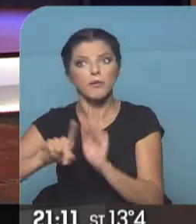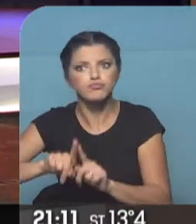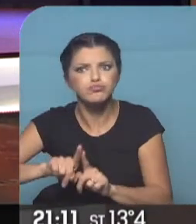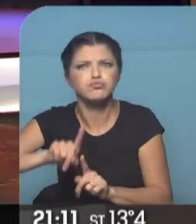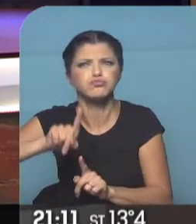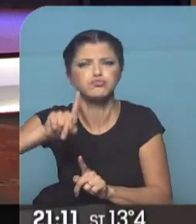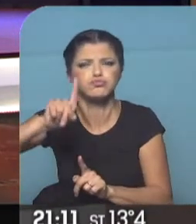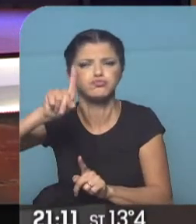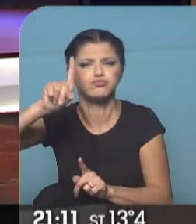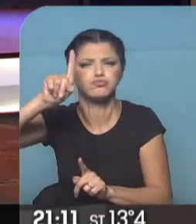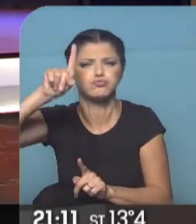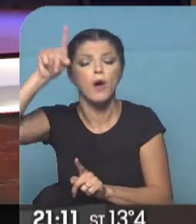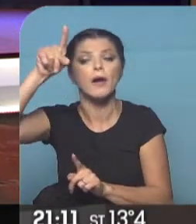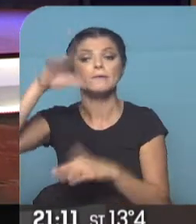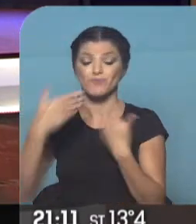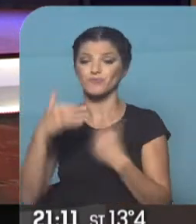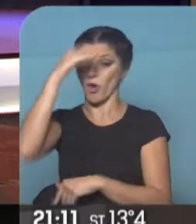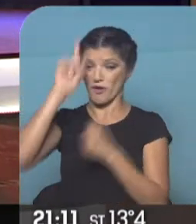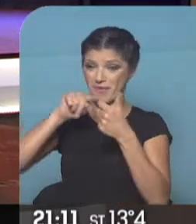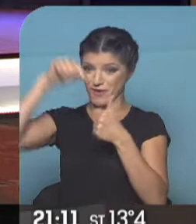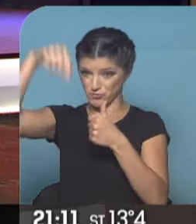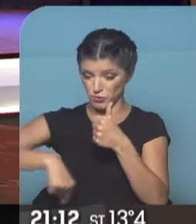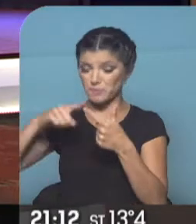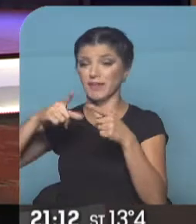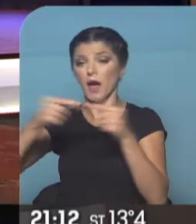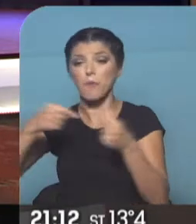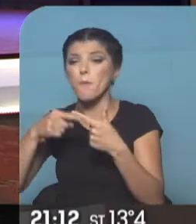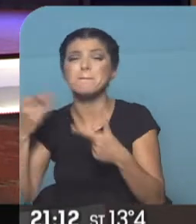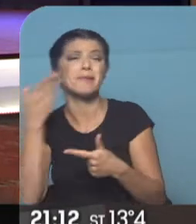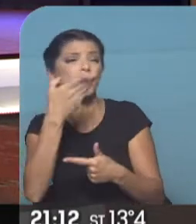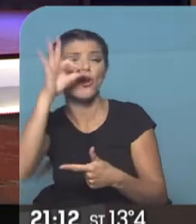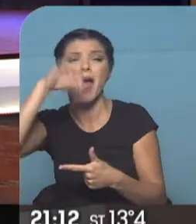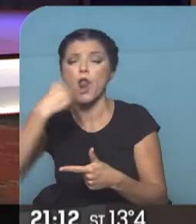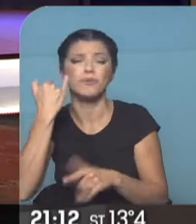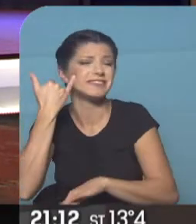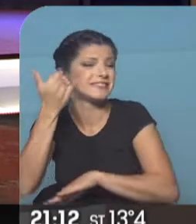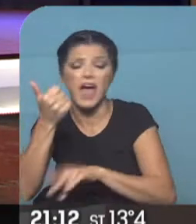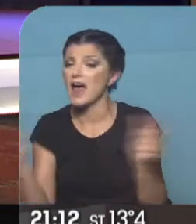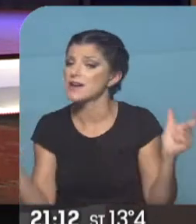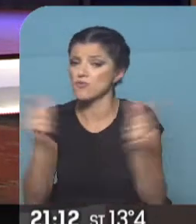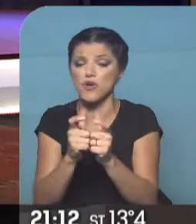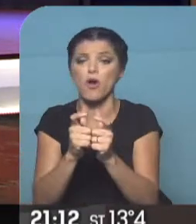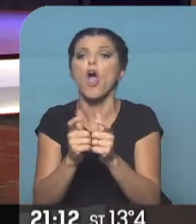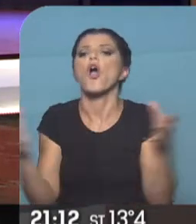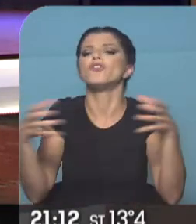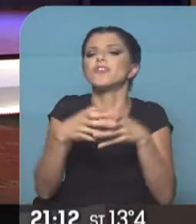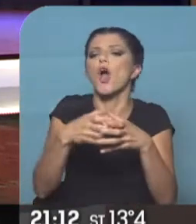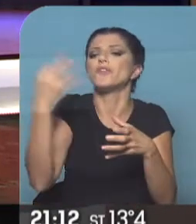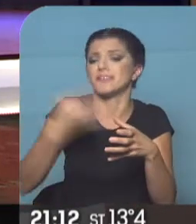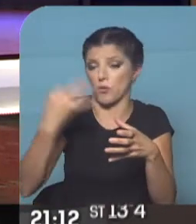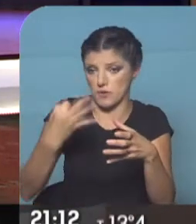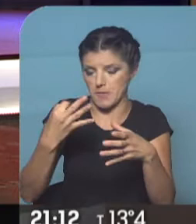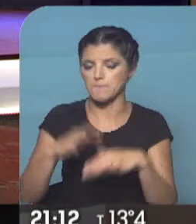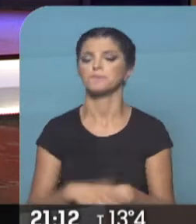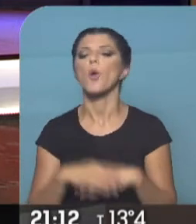norteamericano, también de Japón y de Corea del Sur, pidieron en la ONU que haya una reunión urgente del Consejo de Seguridad. Lo que ha sucedido es que el propio